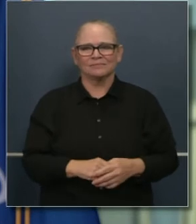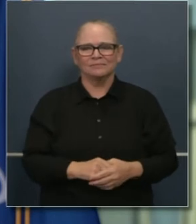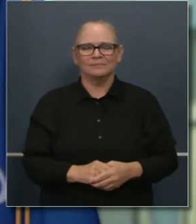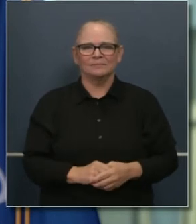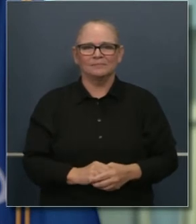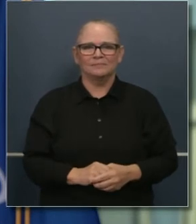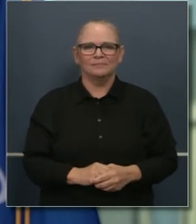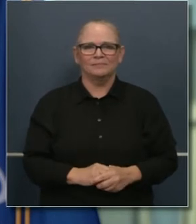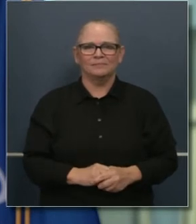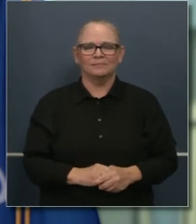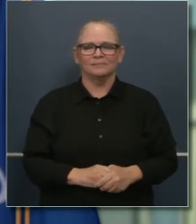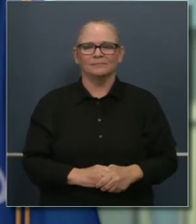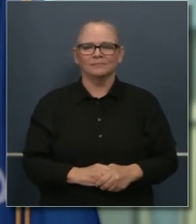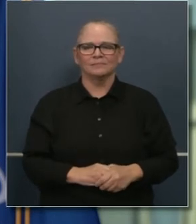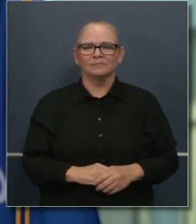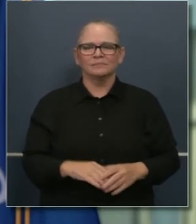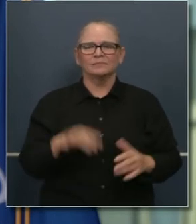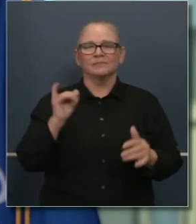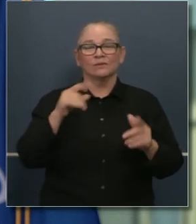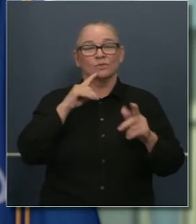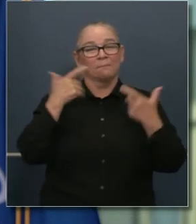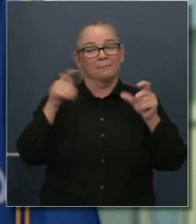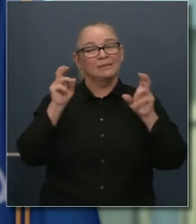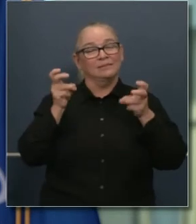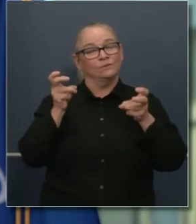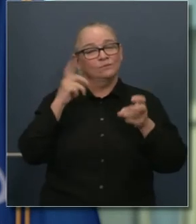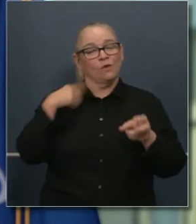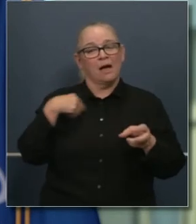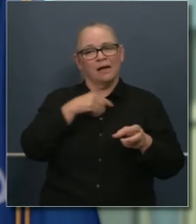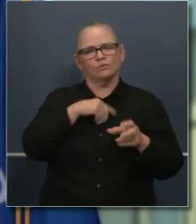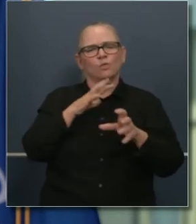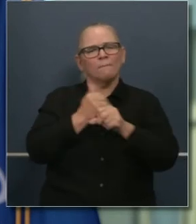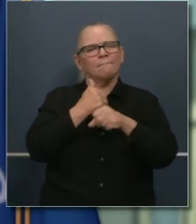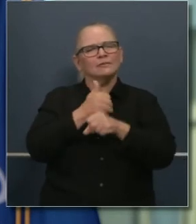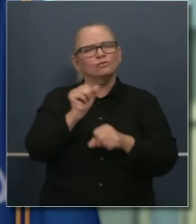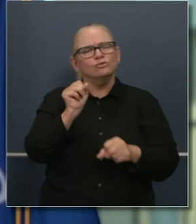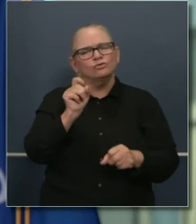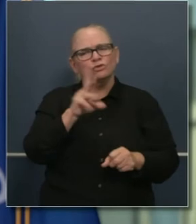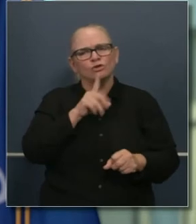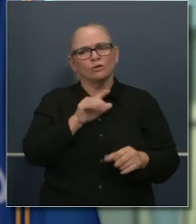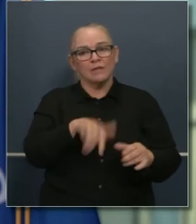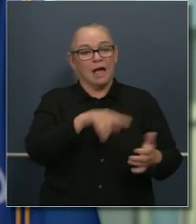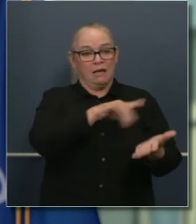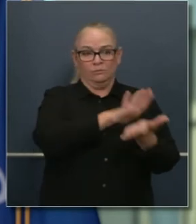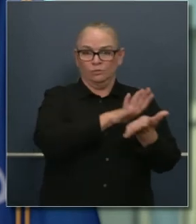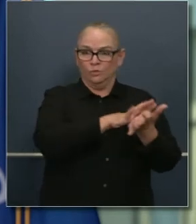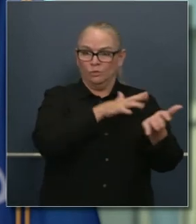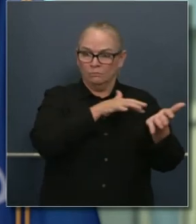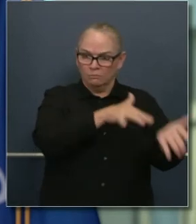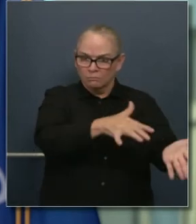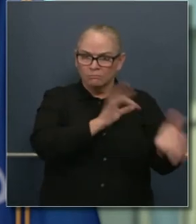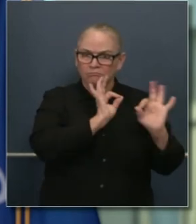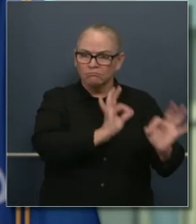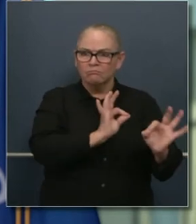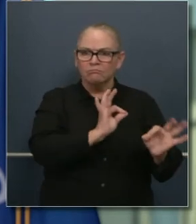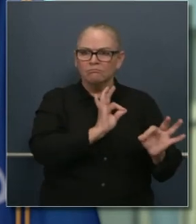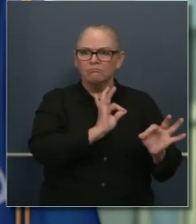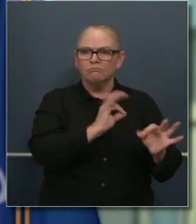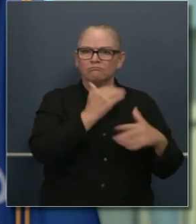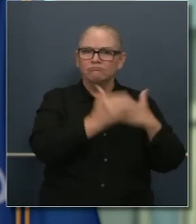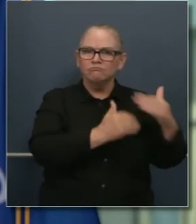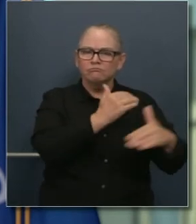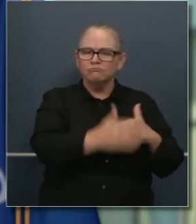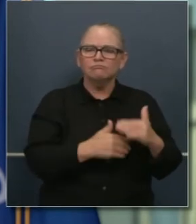que se supone que deben hacer es un asunto más profundo para todos nosotros asegurarse de que la parte académica le haga justicia